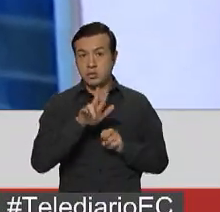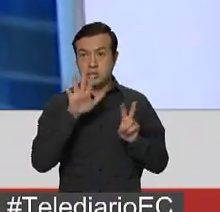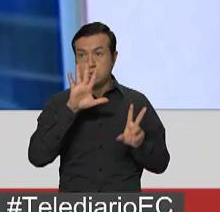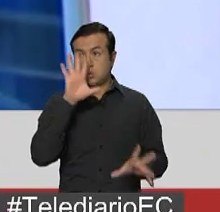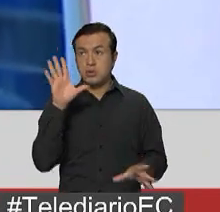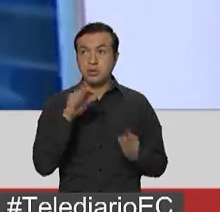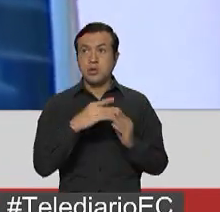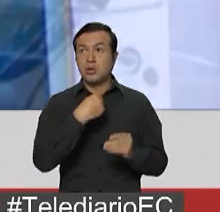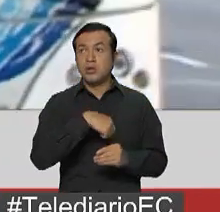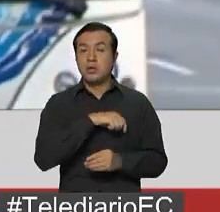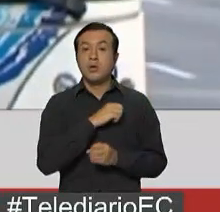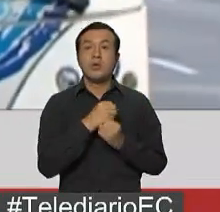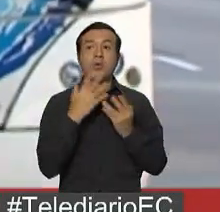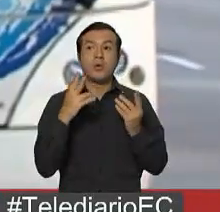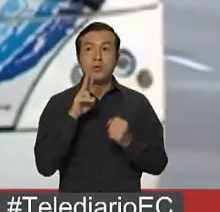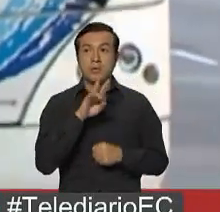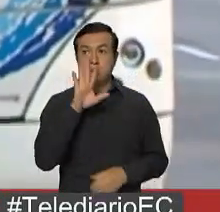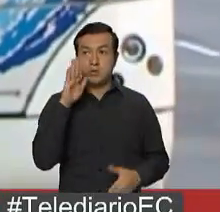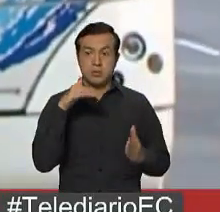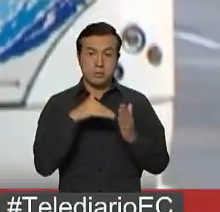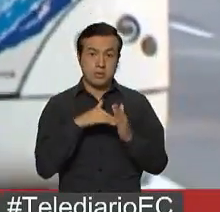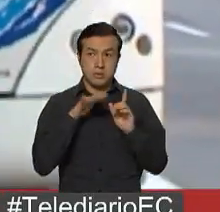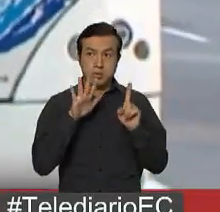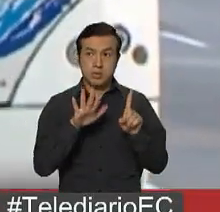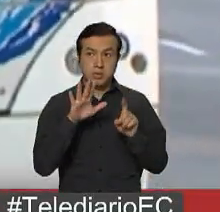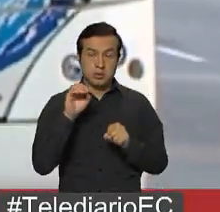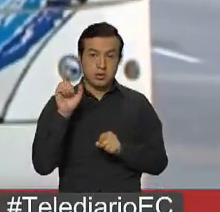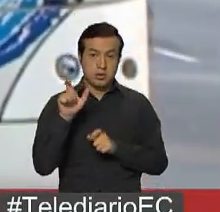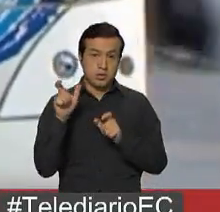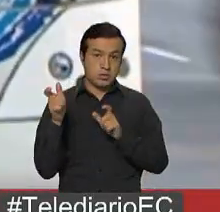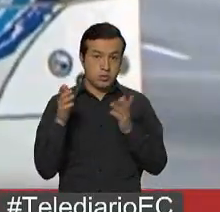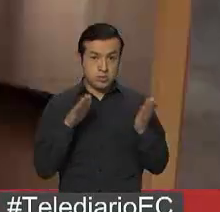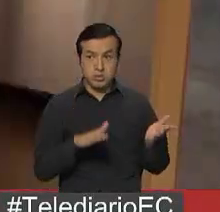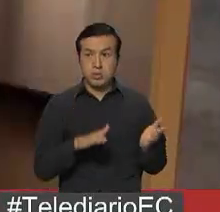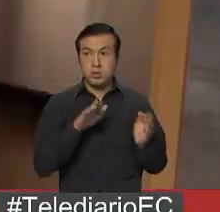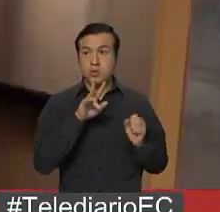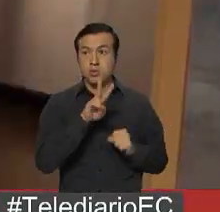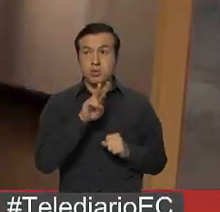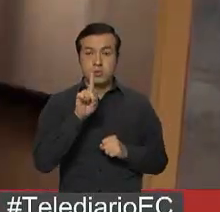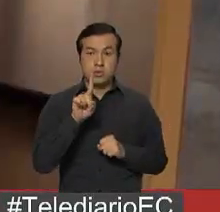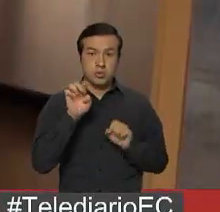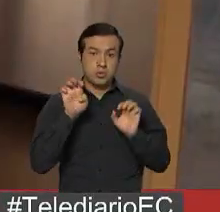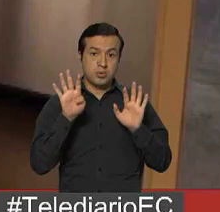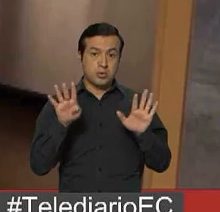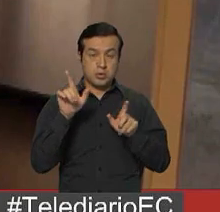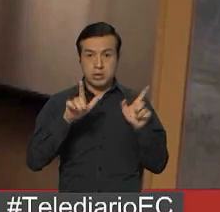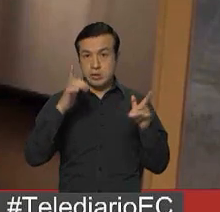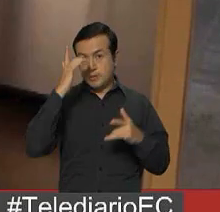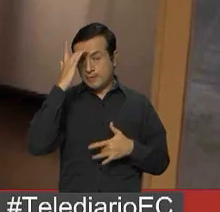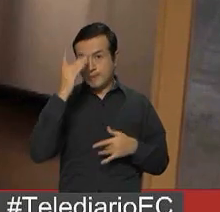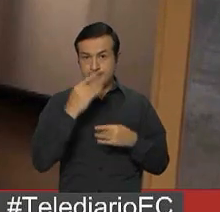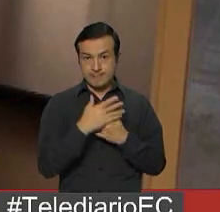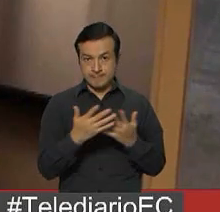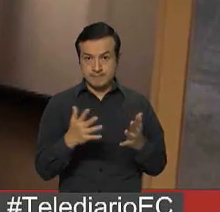españa suma más de 25 mil 600 muertos y 219 mil contagiados